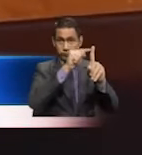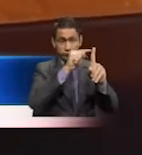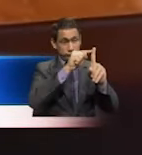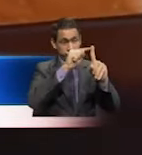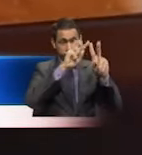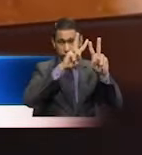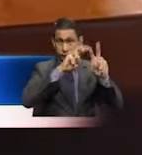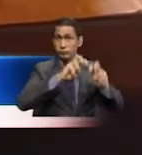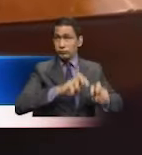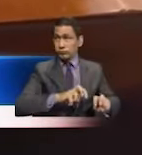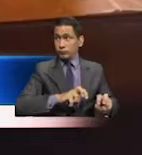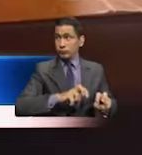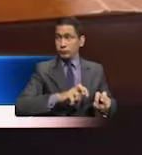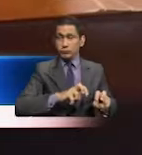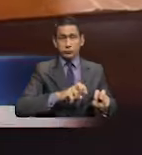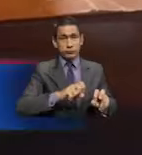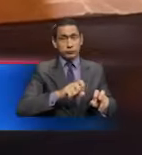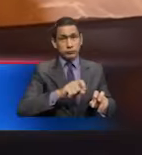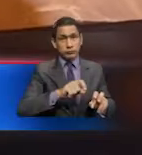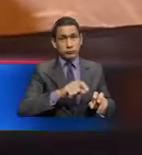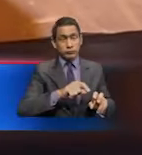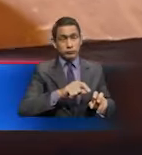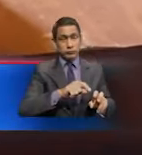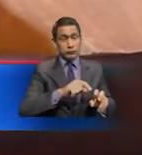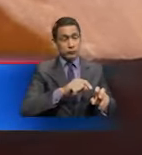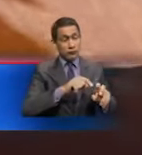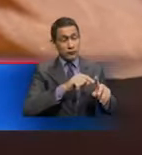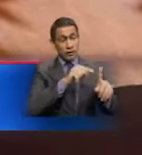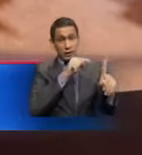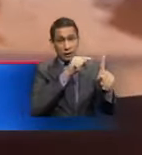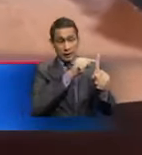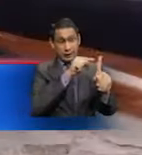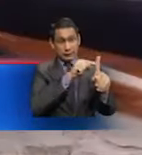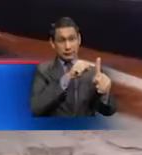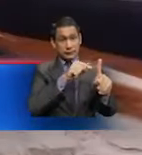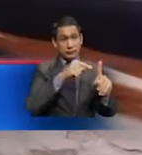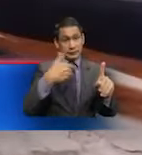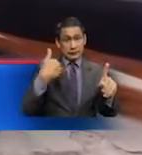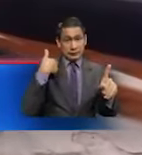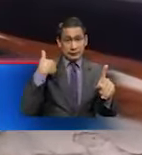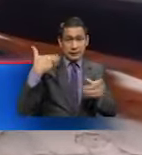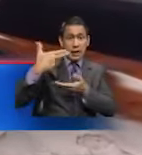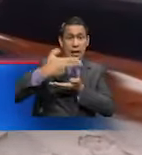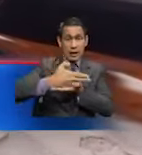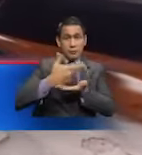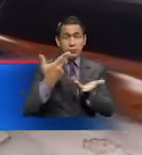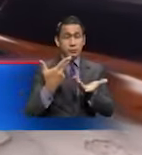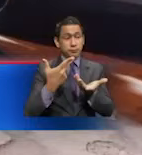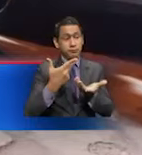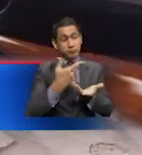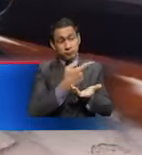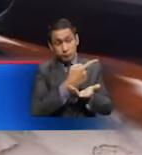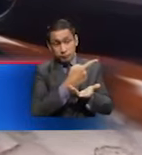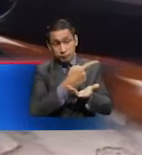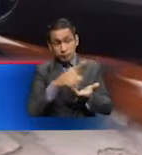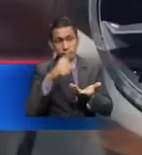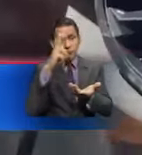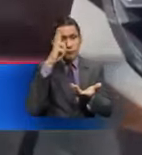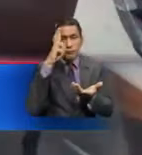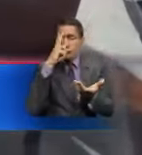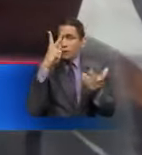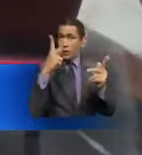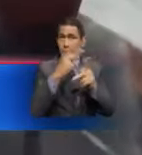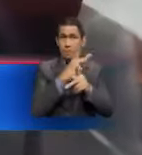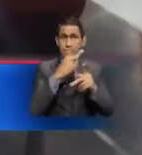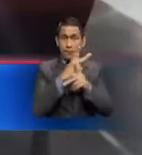revisión corporal, portaba en el costado derecho de su cintura una arma de fuego. Los aprehendidos son considerados de alto valor por su peligrosidad